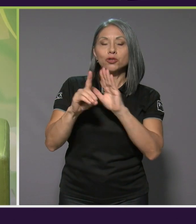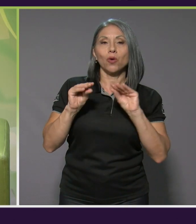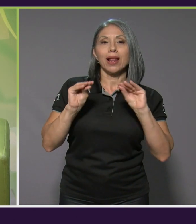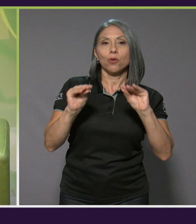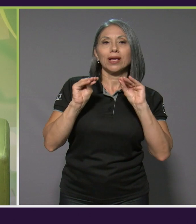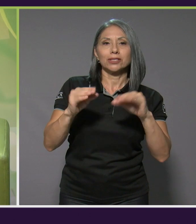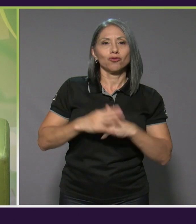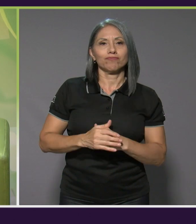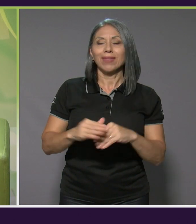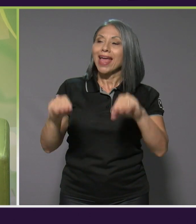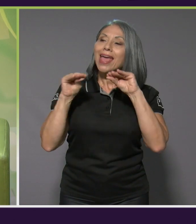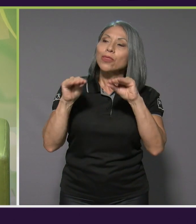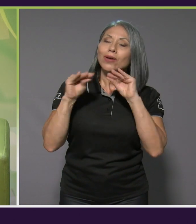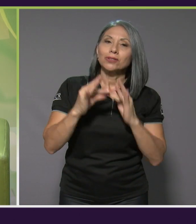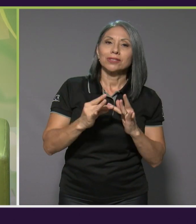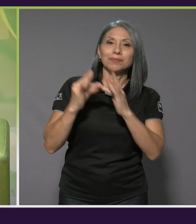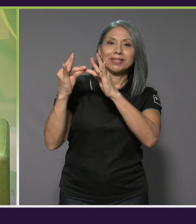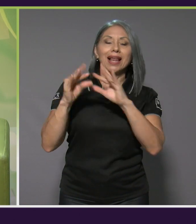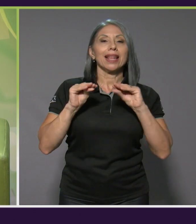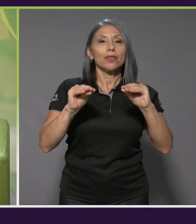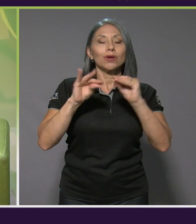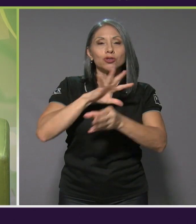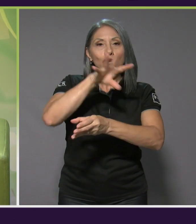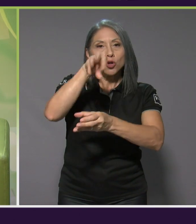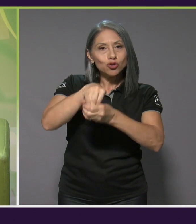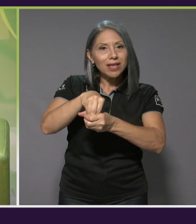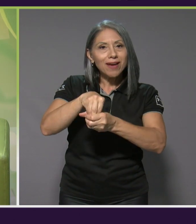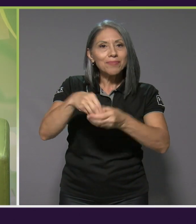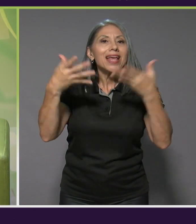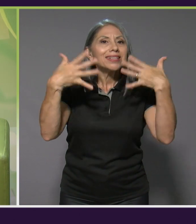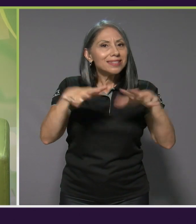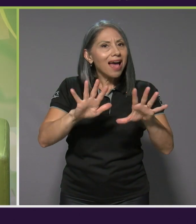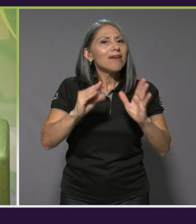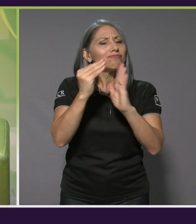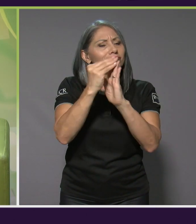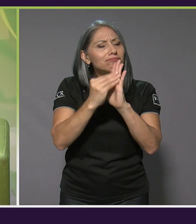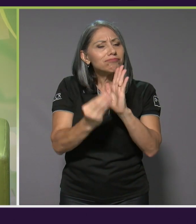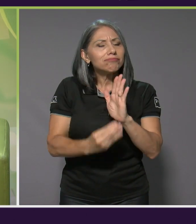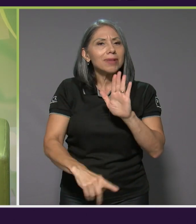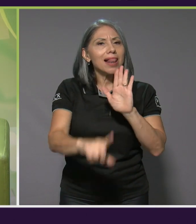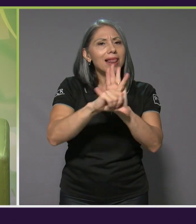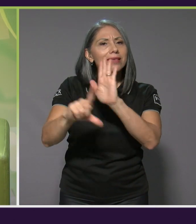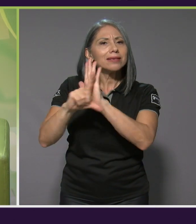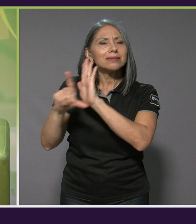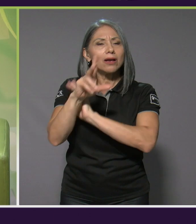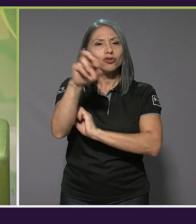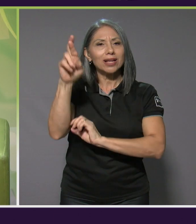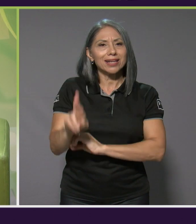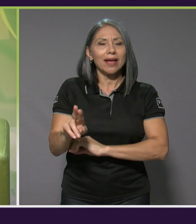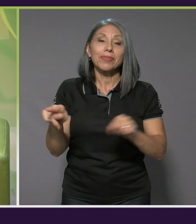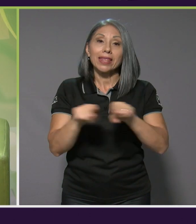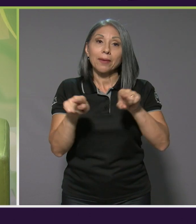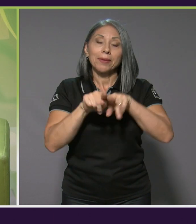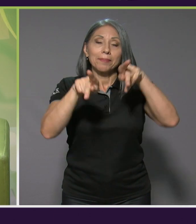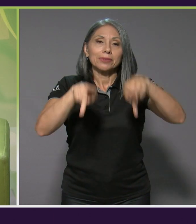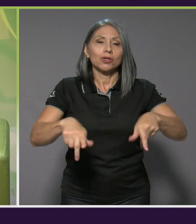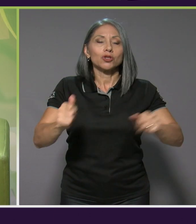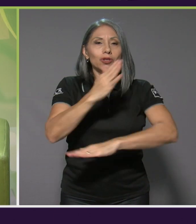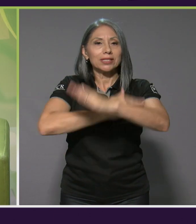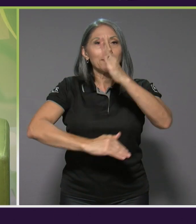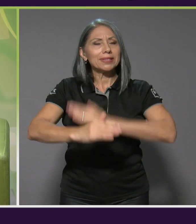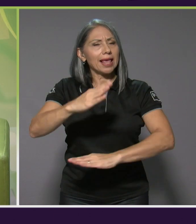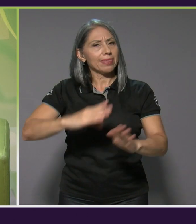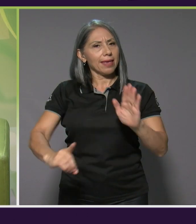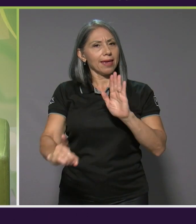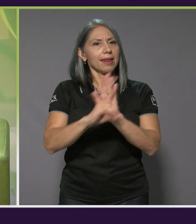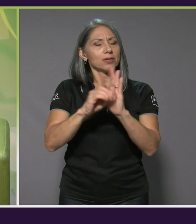educación especial, de la educación inclusiva, está contemplado en varias leyes de Costa Rica, ¿verdad? Y el derecho de las personas con discapacidad a acceder